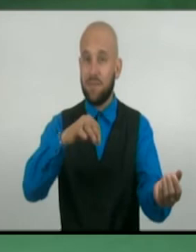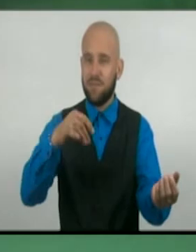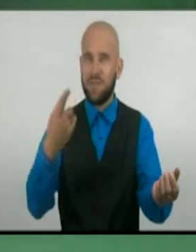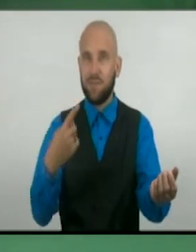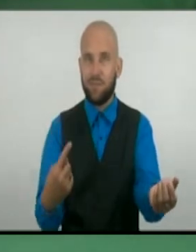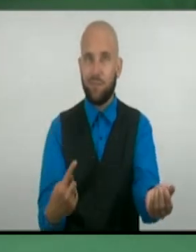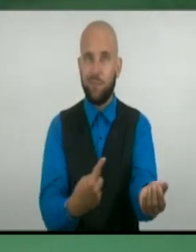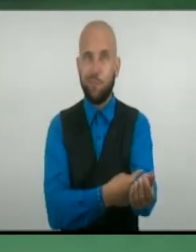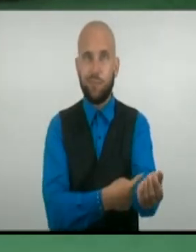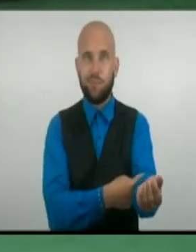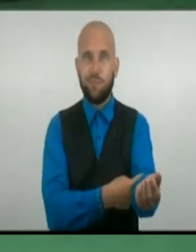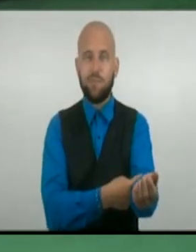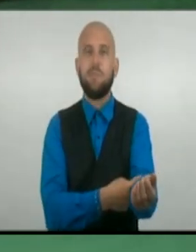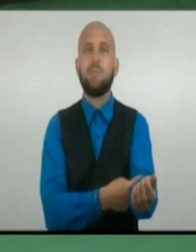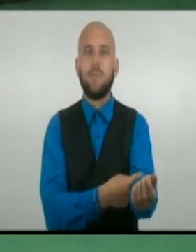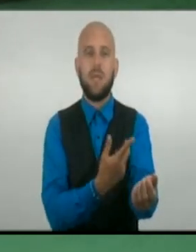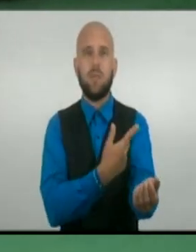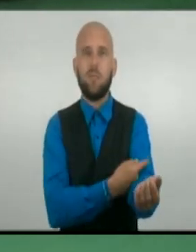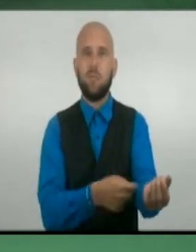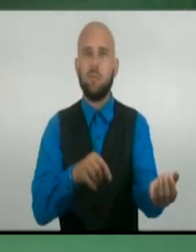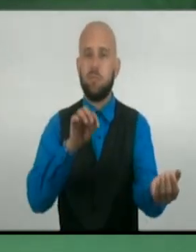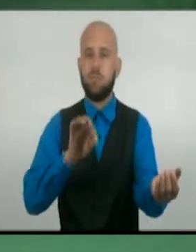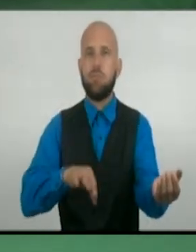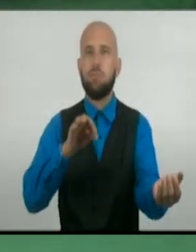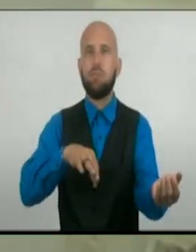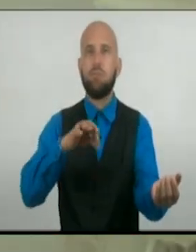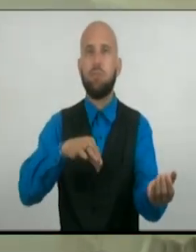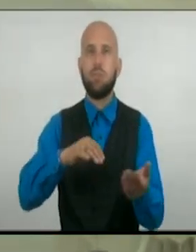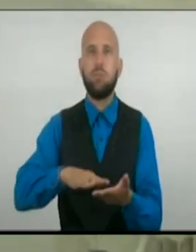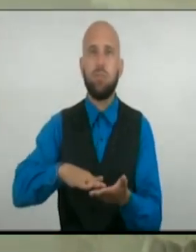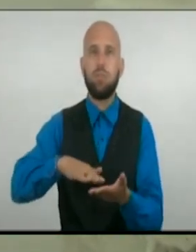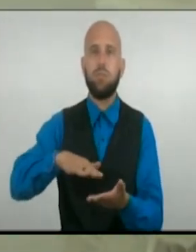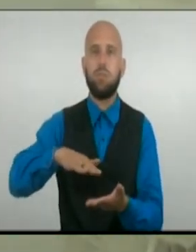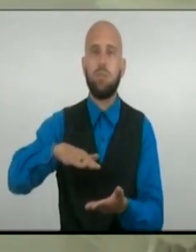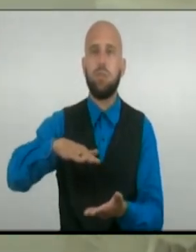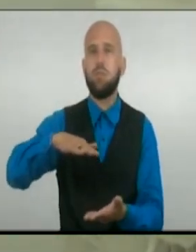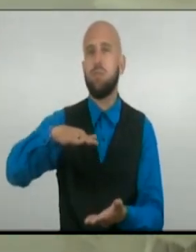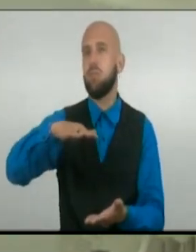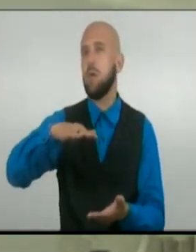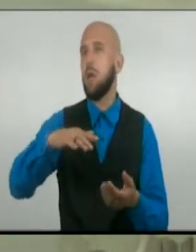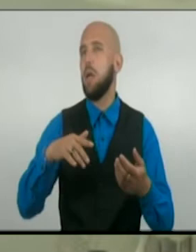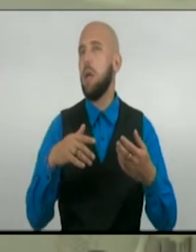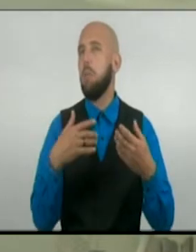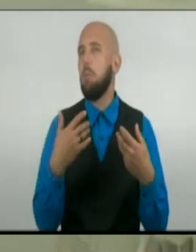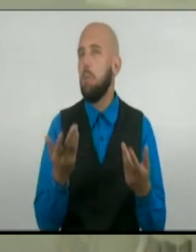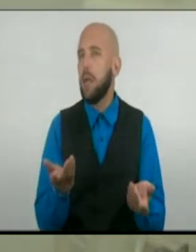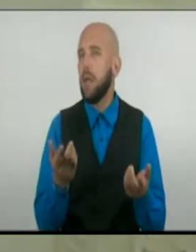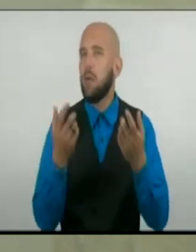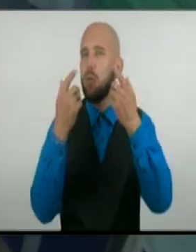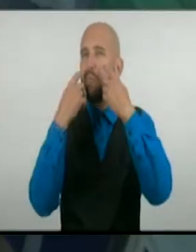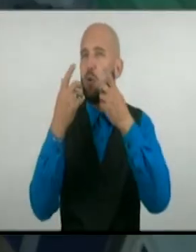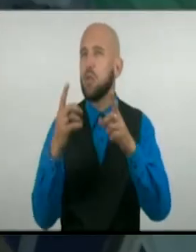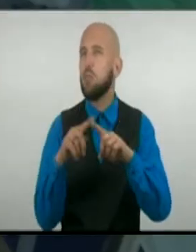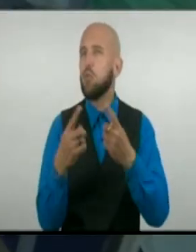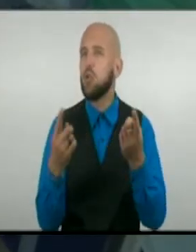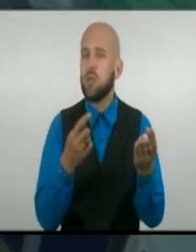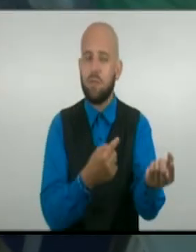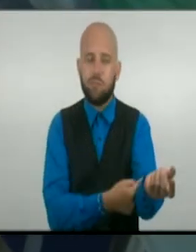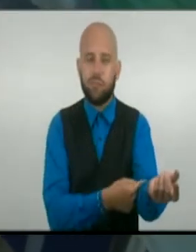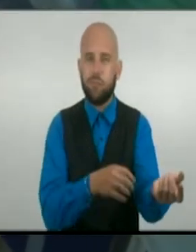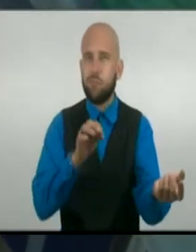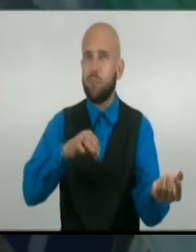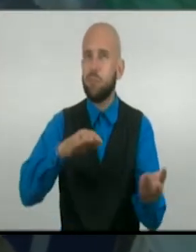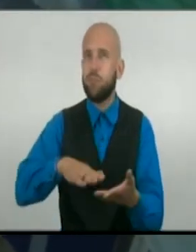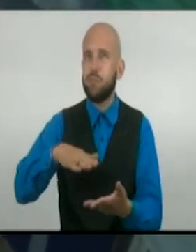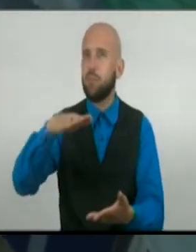mediante un catéter venoso es importante entender en qué consiste hacer una transfusión para saber lo que va a